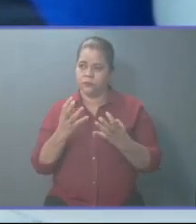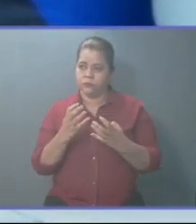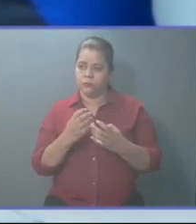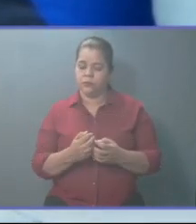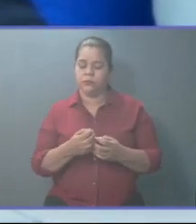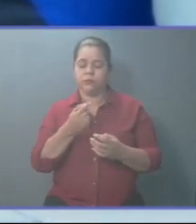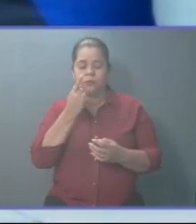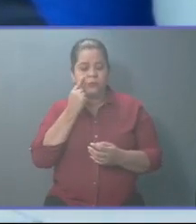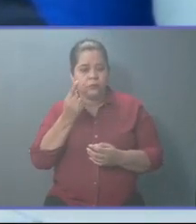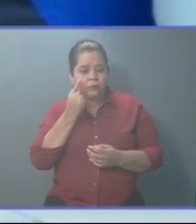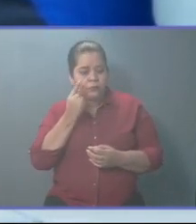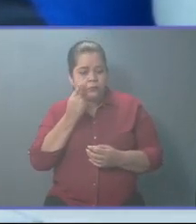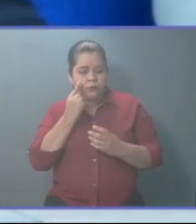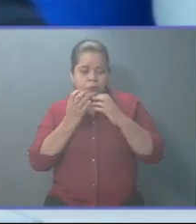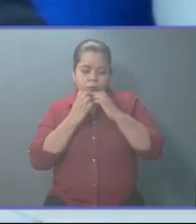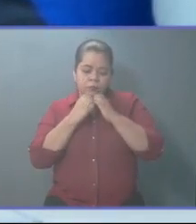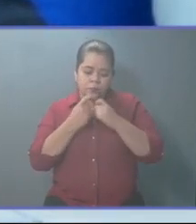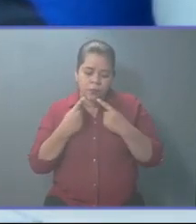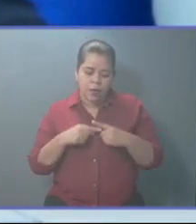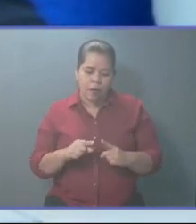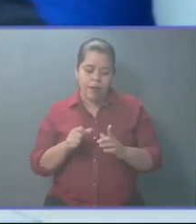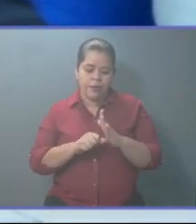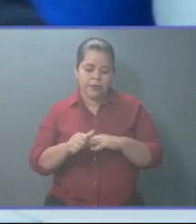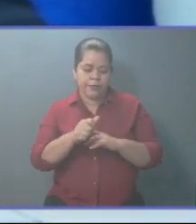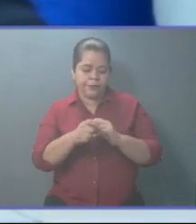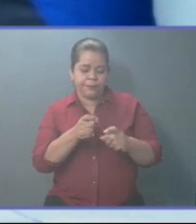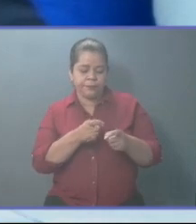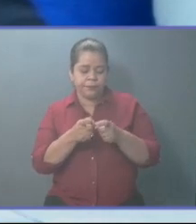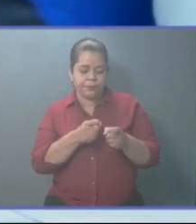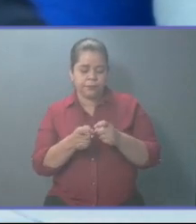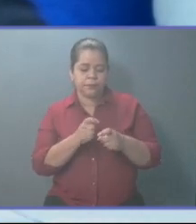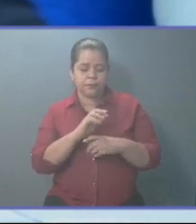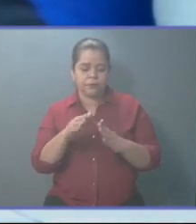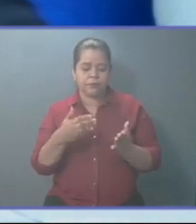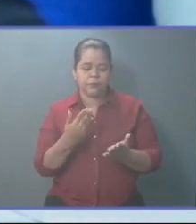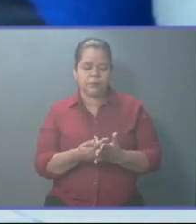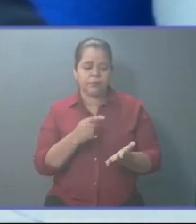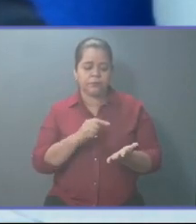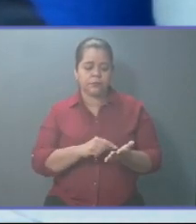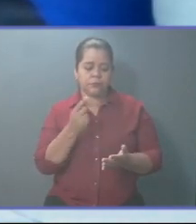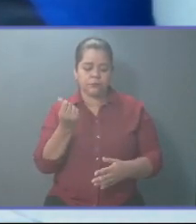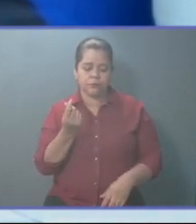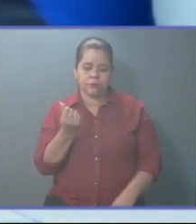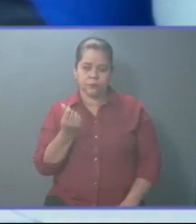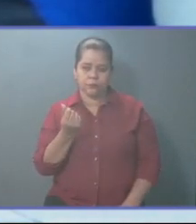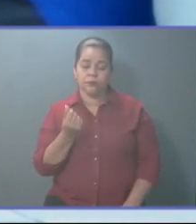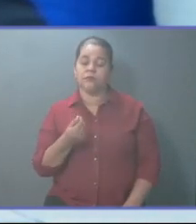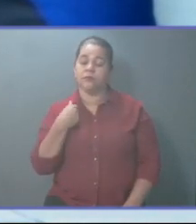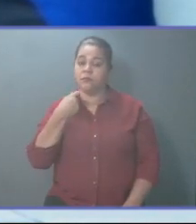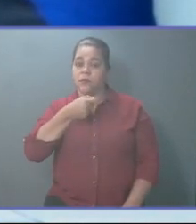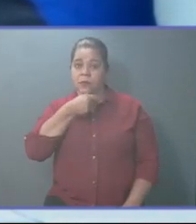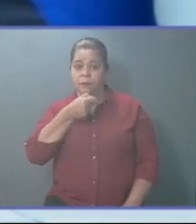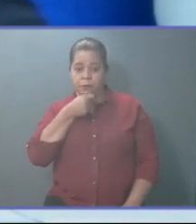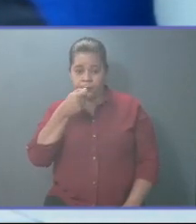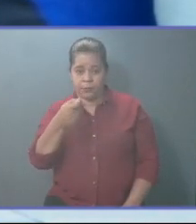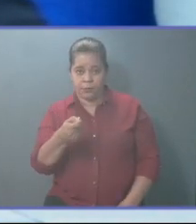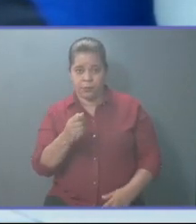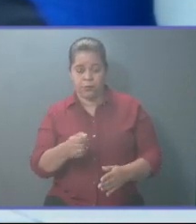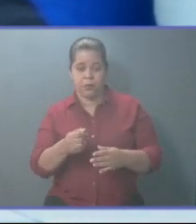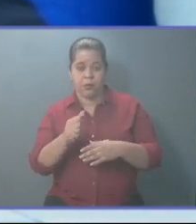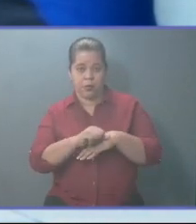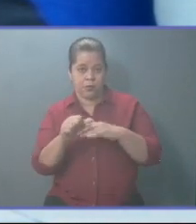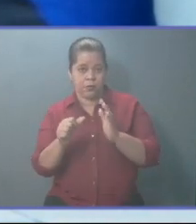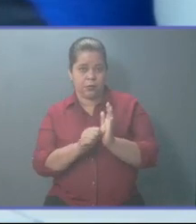veeduría de seguimiento de la administración y ejecución de los referidos recursos. Dar informes mensuales a la Asamblea